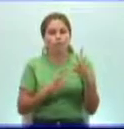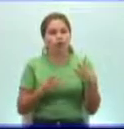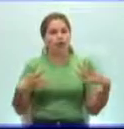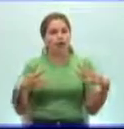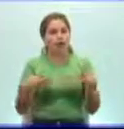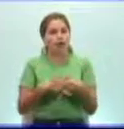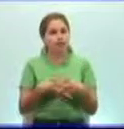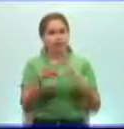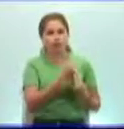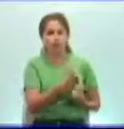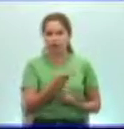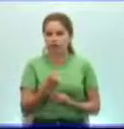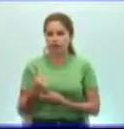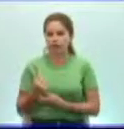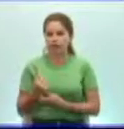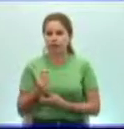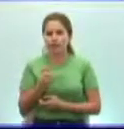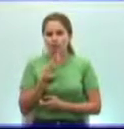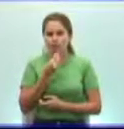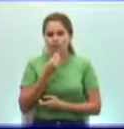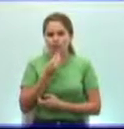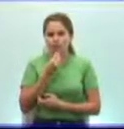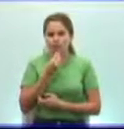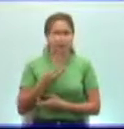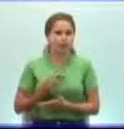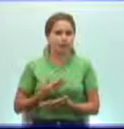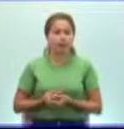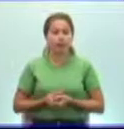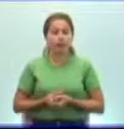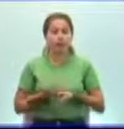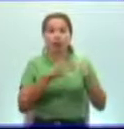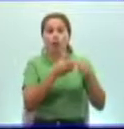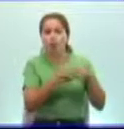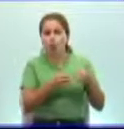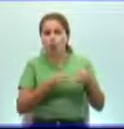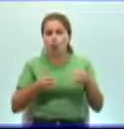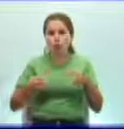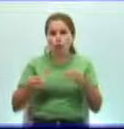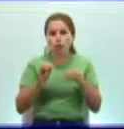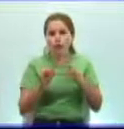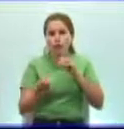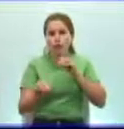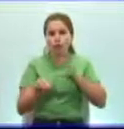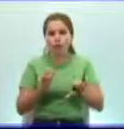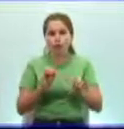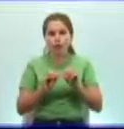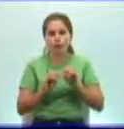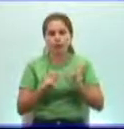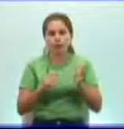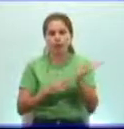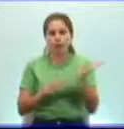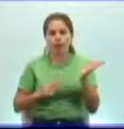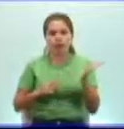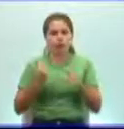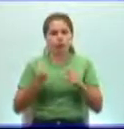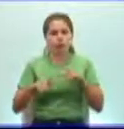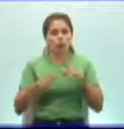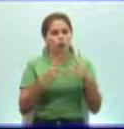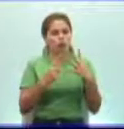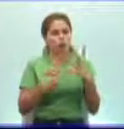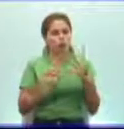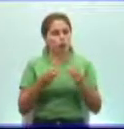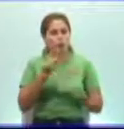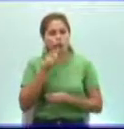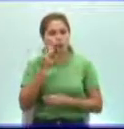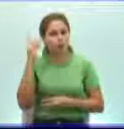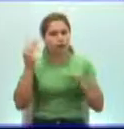sí y que permiten, bueno, pues el flujo de la corriente eléctrica. Otros elementos que podríamos estar mencionando respecto a los